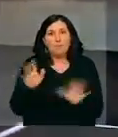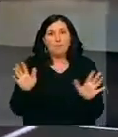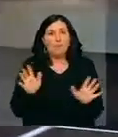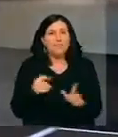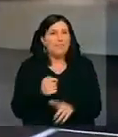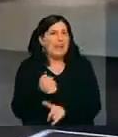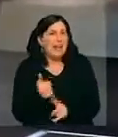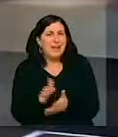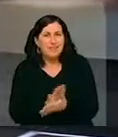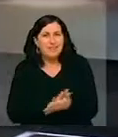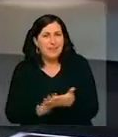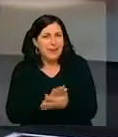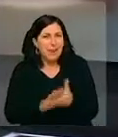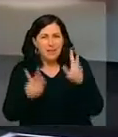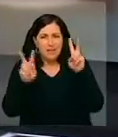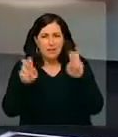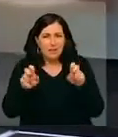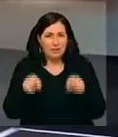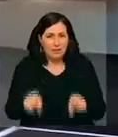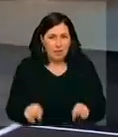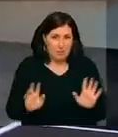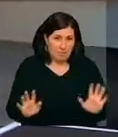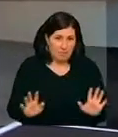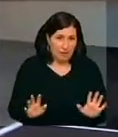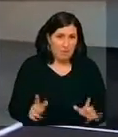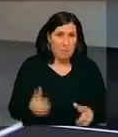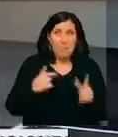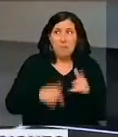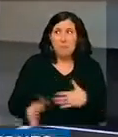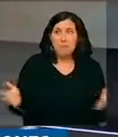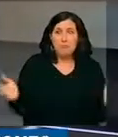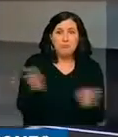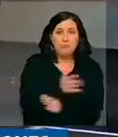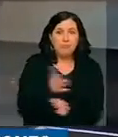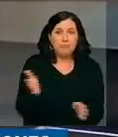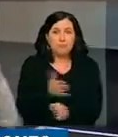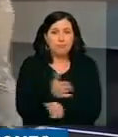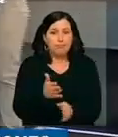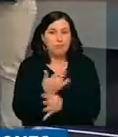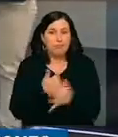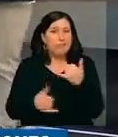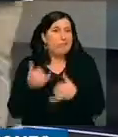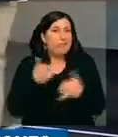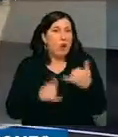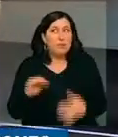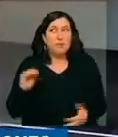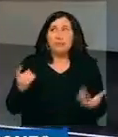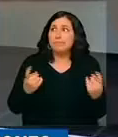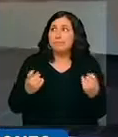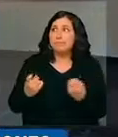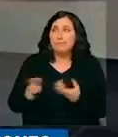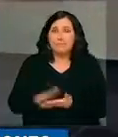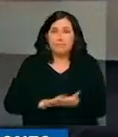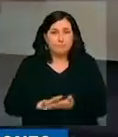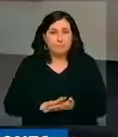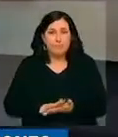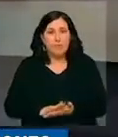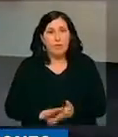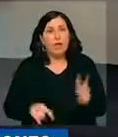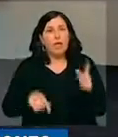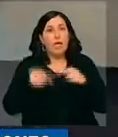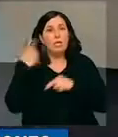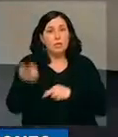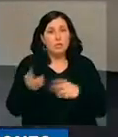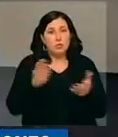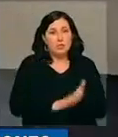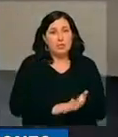casi nunca de sexualidad, lo que deja un vacío en la información para los más jóvenes. Al mismo tiempo, el 50%